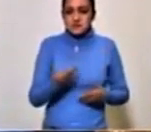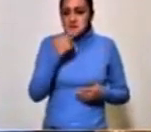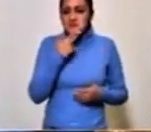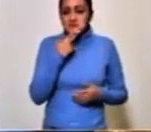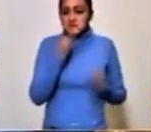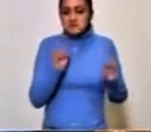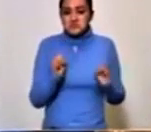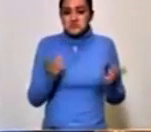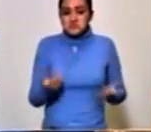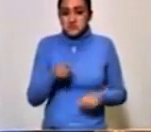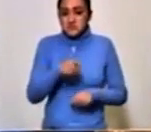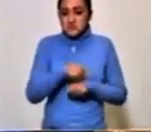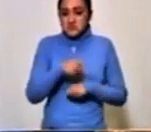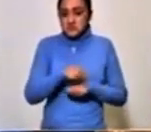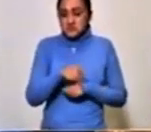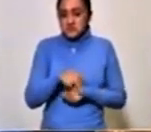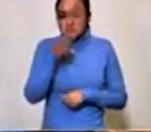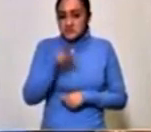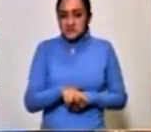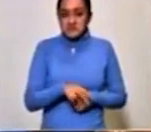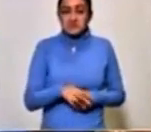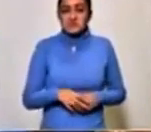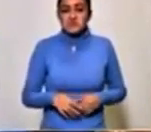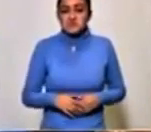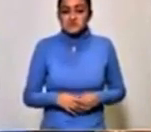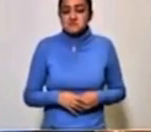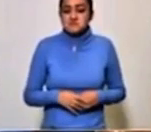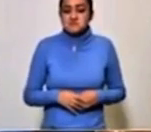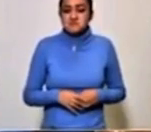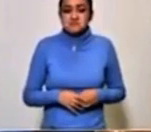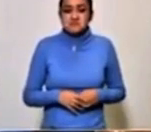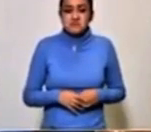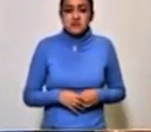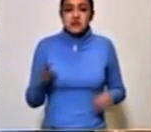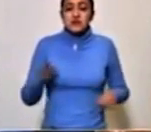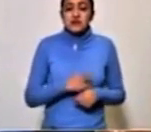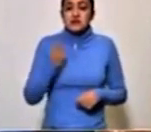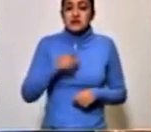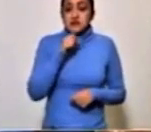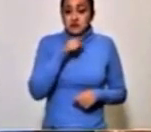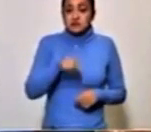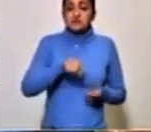usa para empezar, es peligrosa, no solamente porque es